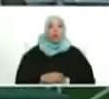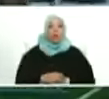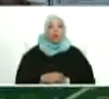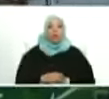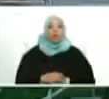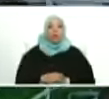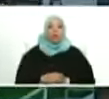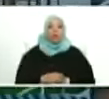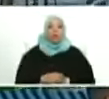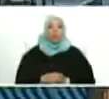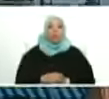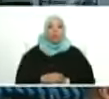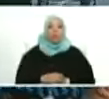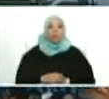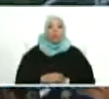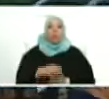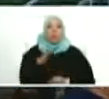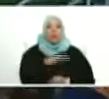una sociedad